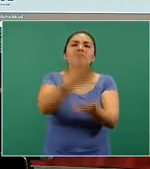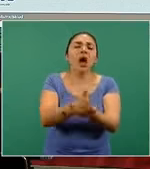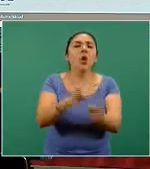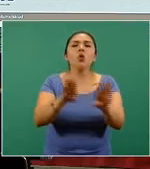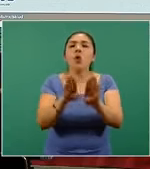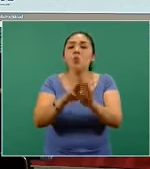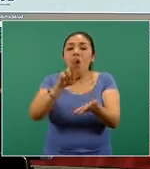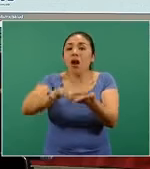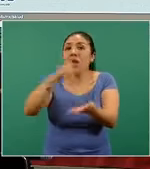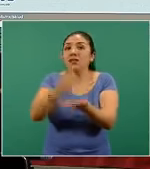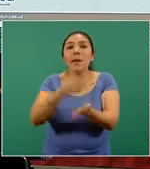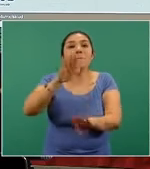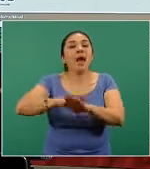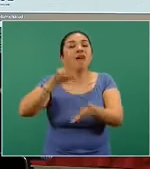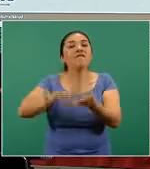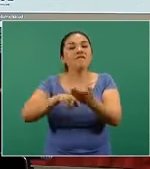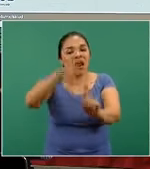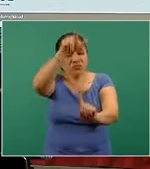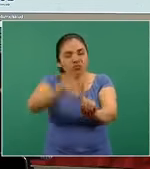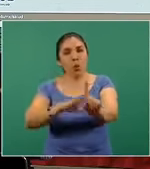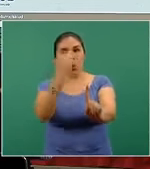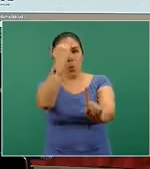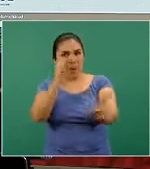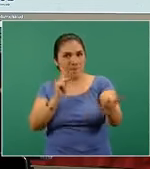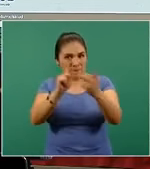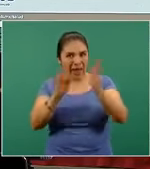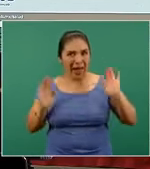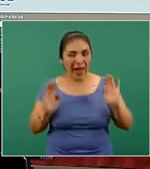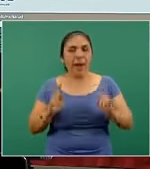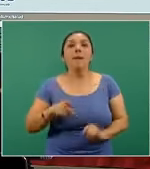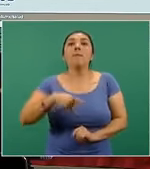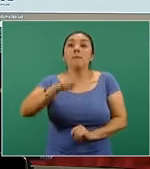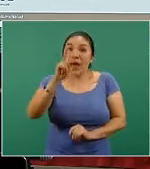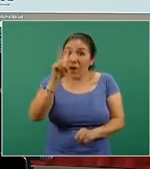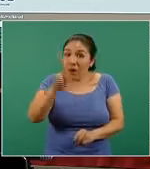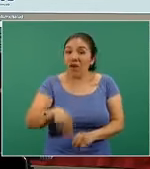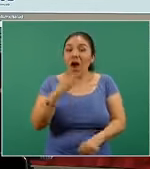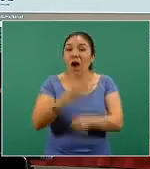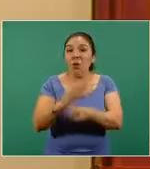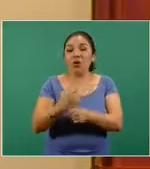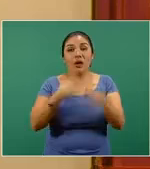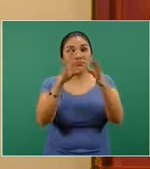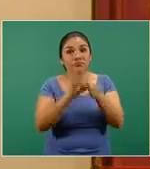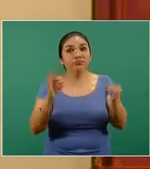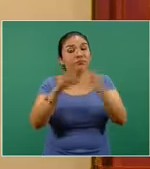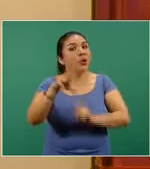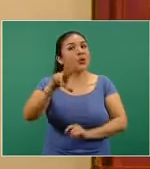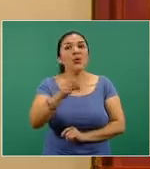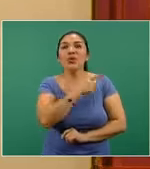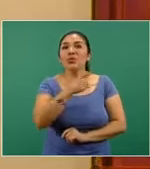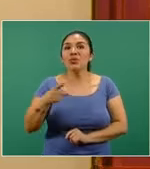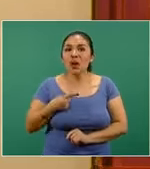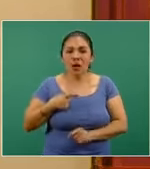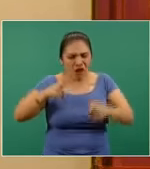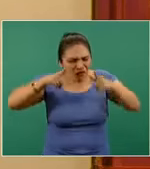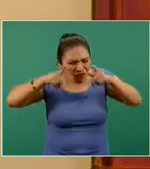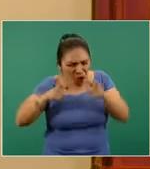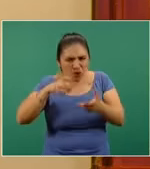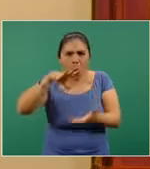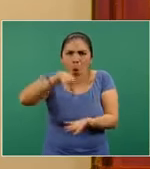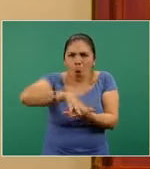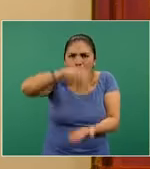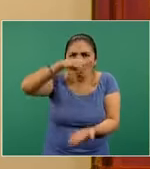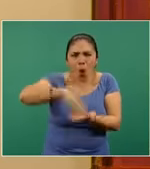como un documento de identificación. Lo que sí estamos siendo claros es que obviamente no deben de sacar una fotocopia de